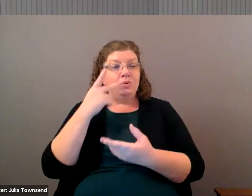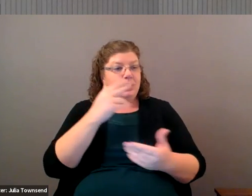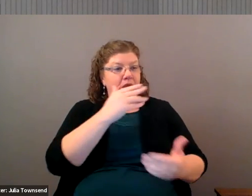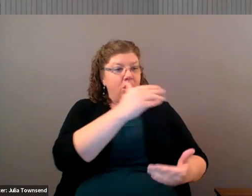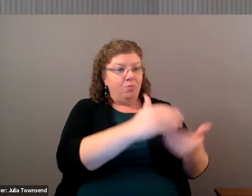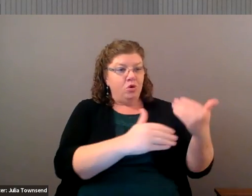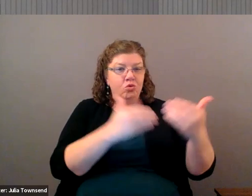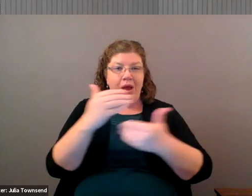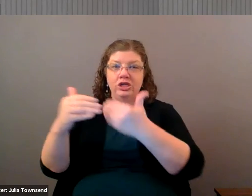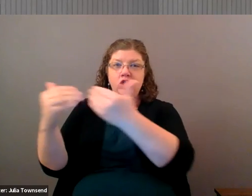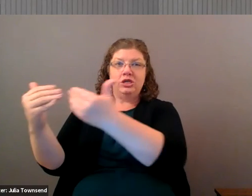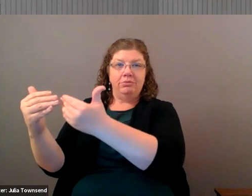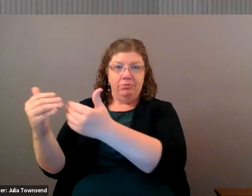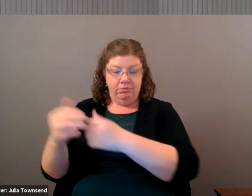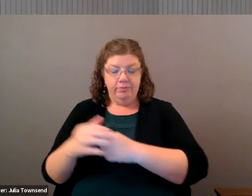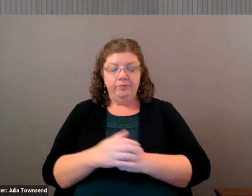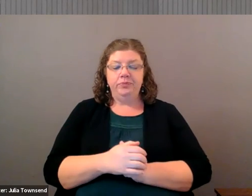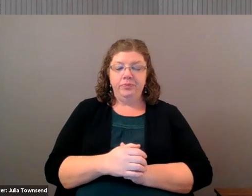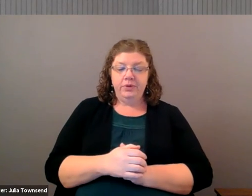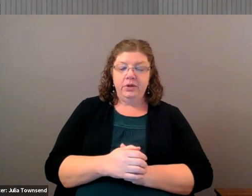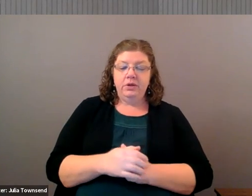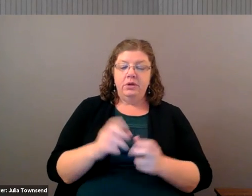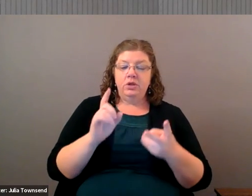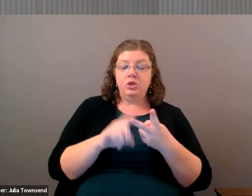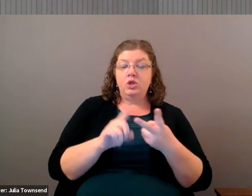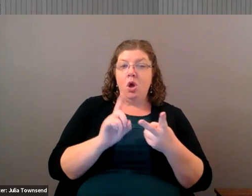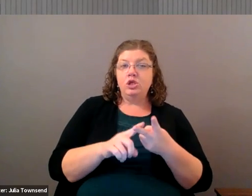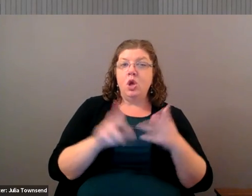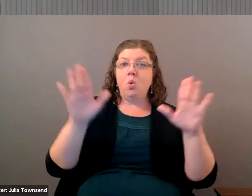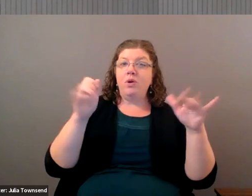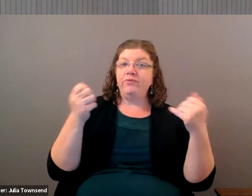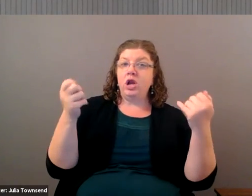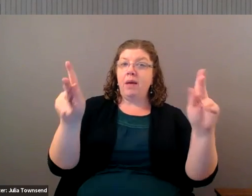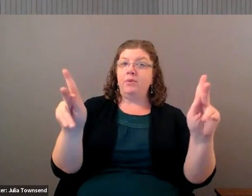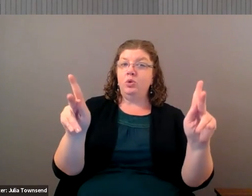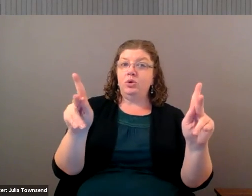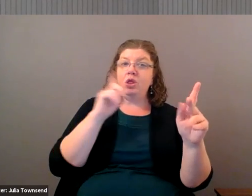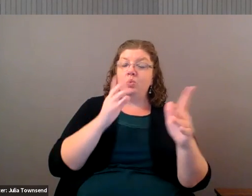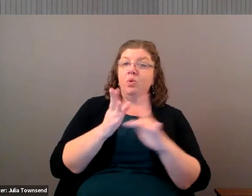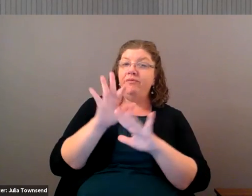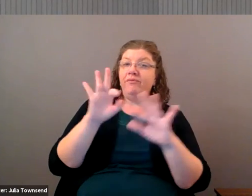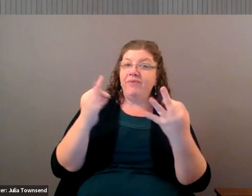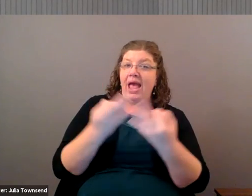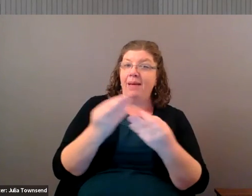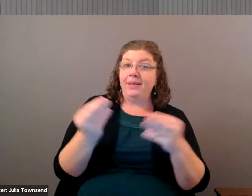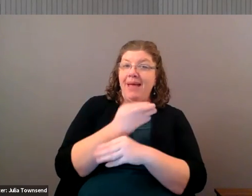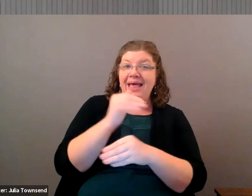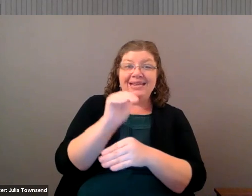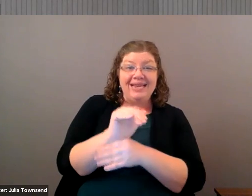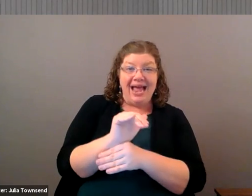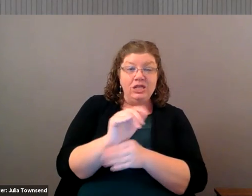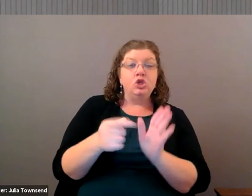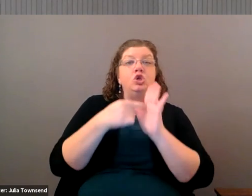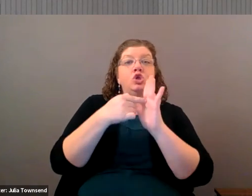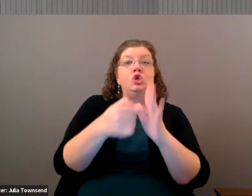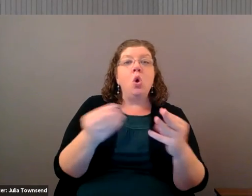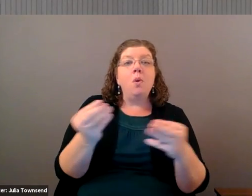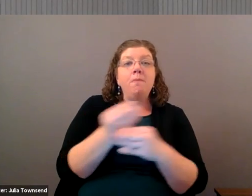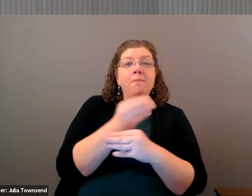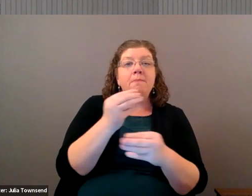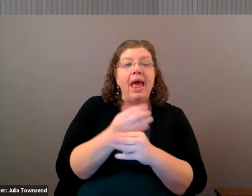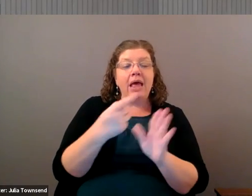progresión. Y también hay una gran oportunidad por medio de estas noches familiares de matemáticas de